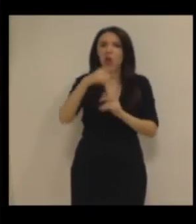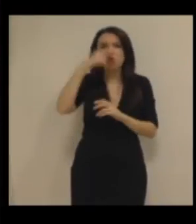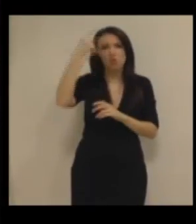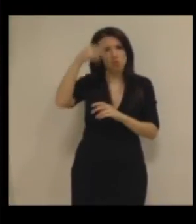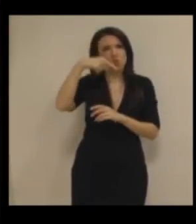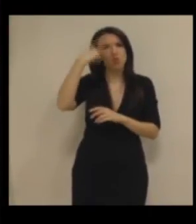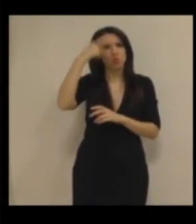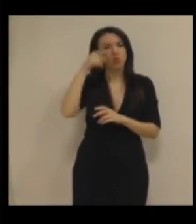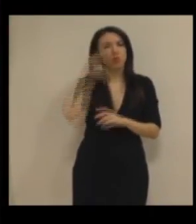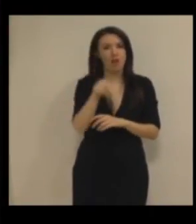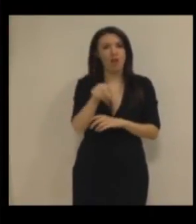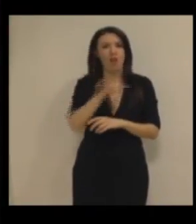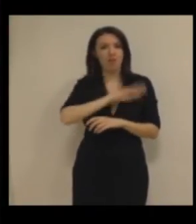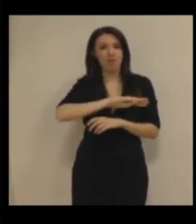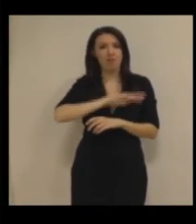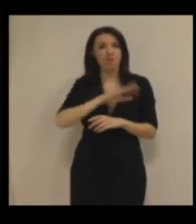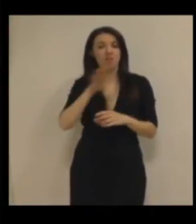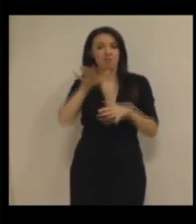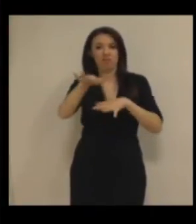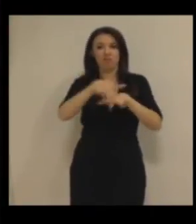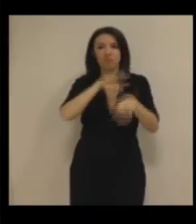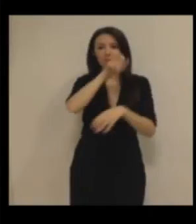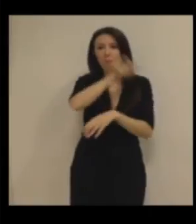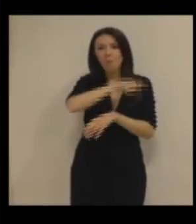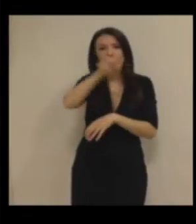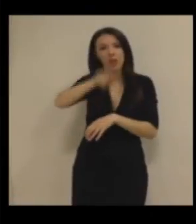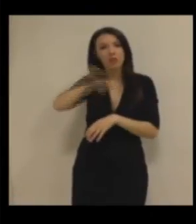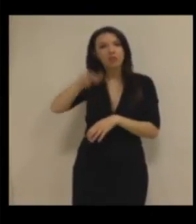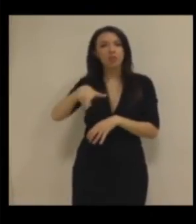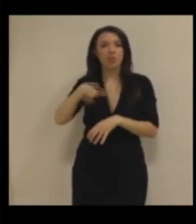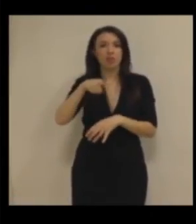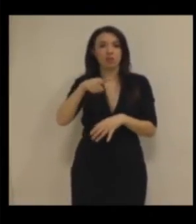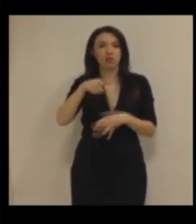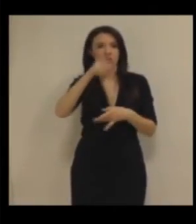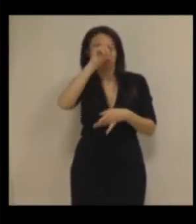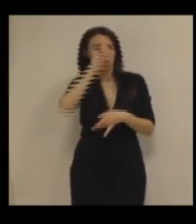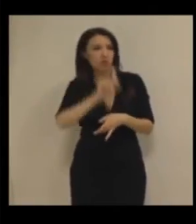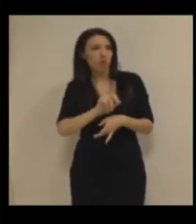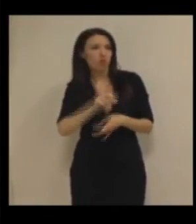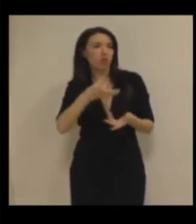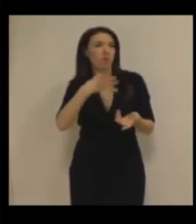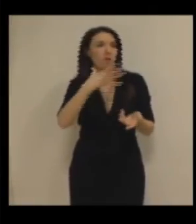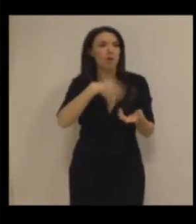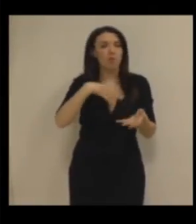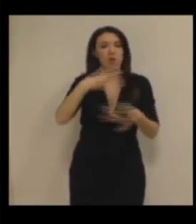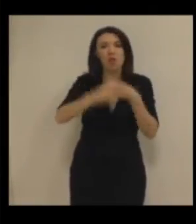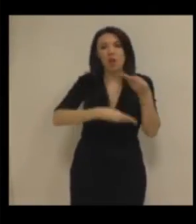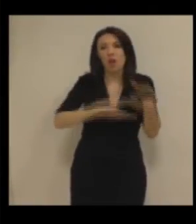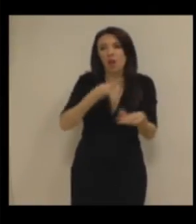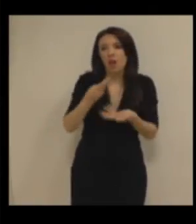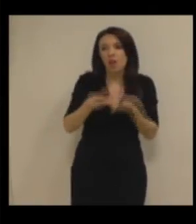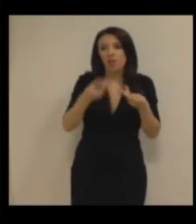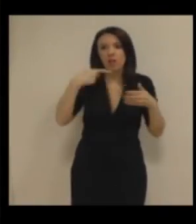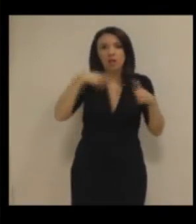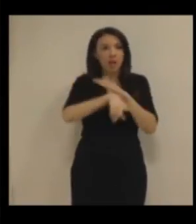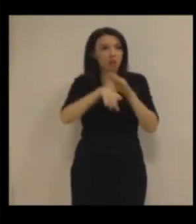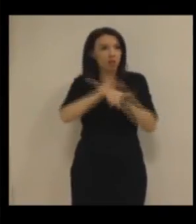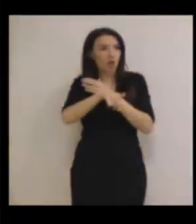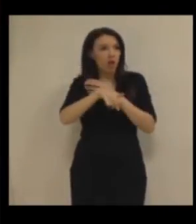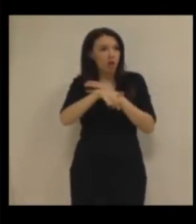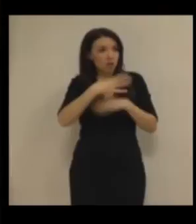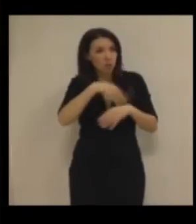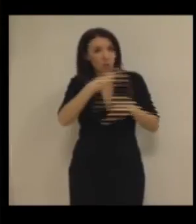es decir, que hay muchas personas que no saben que pueden hacer este tipo de